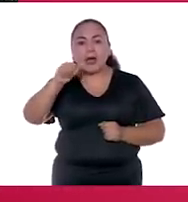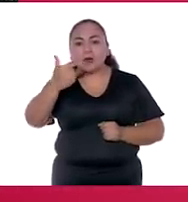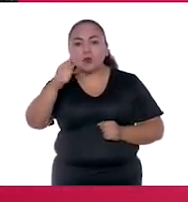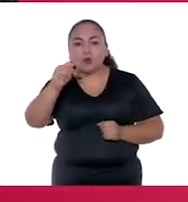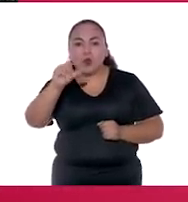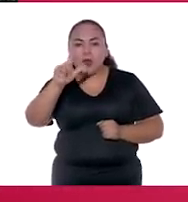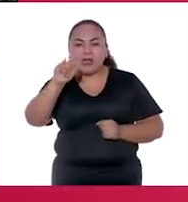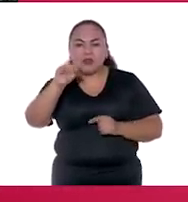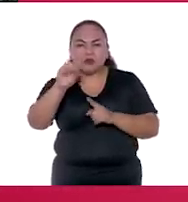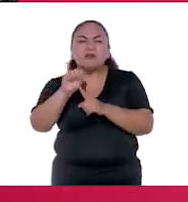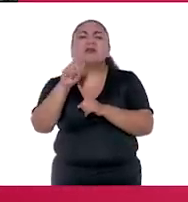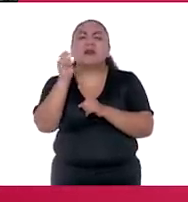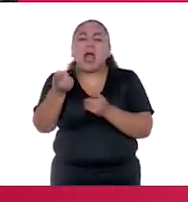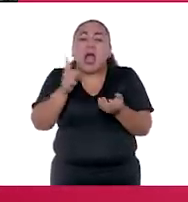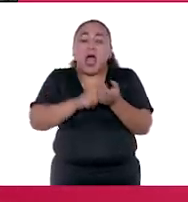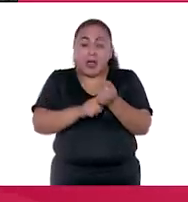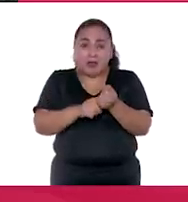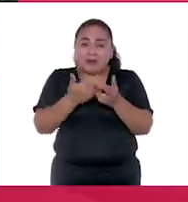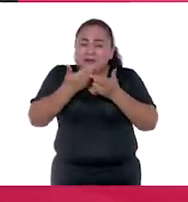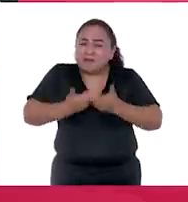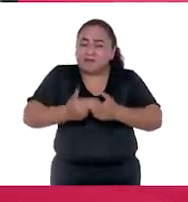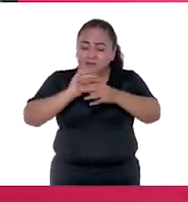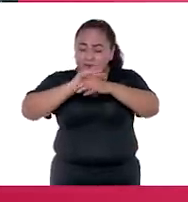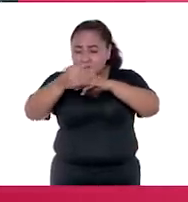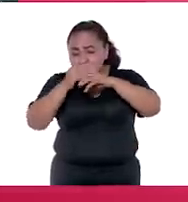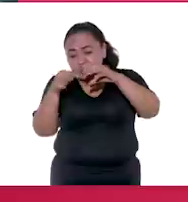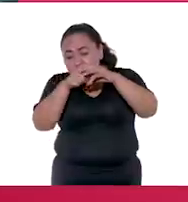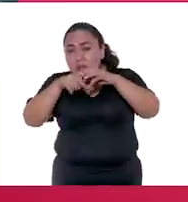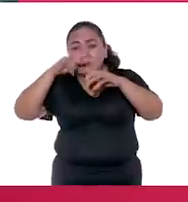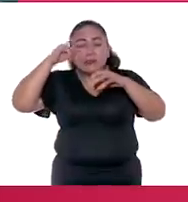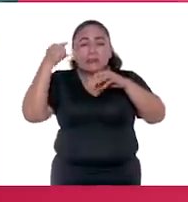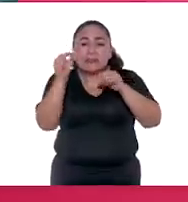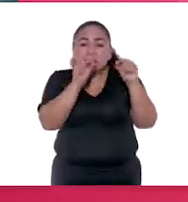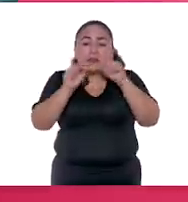cubiertas por capas de cianobacterias.